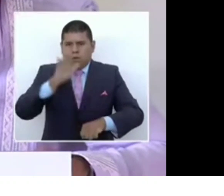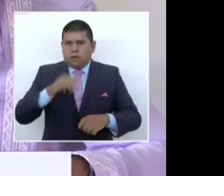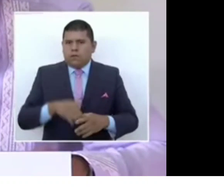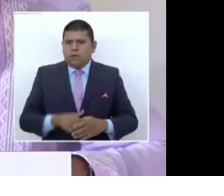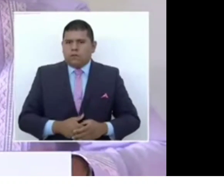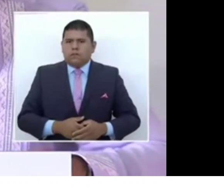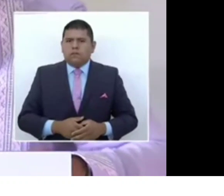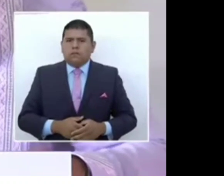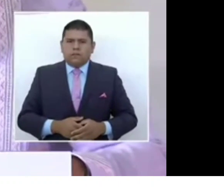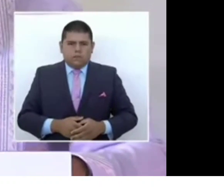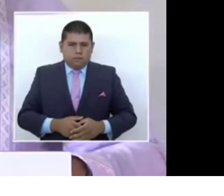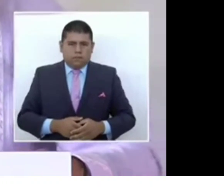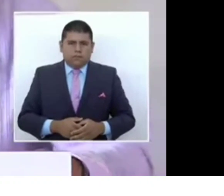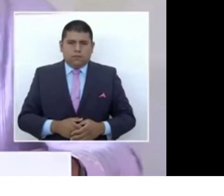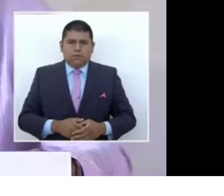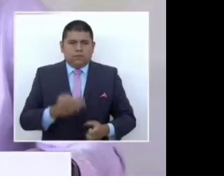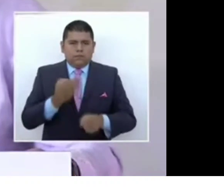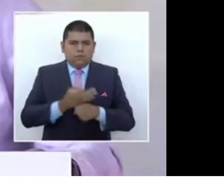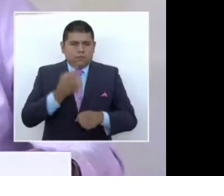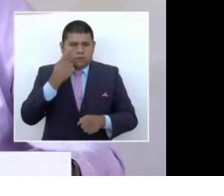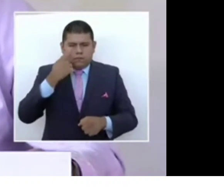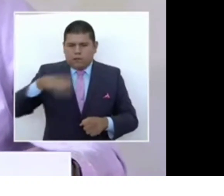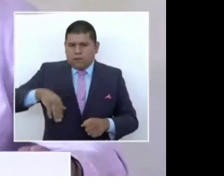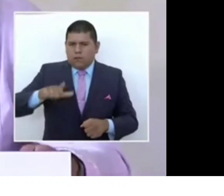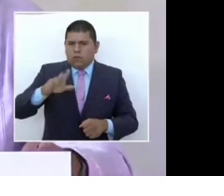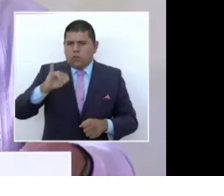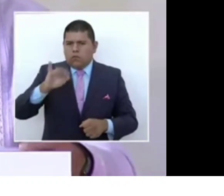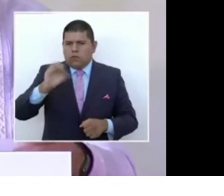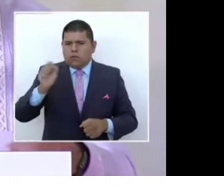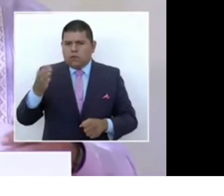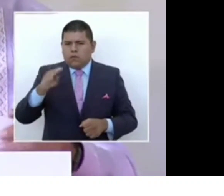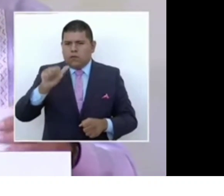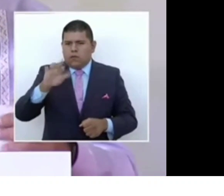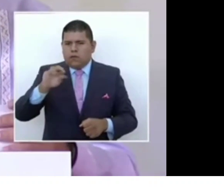Aquí Luisa María,